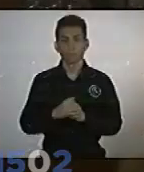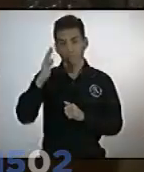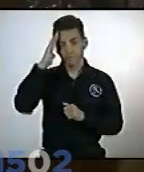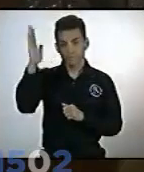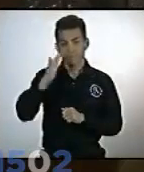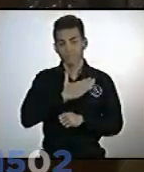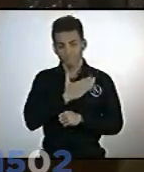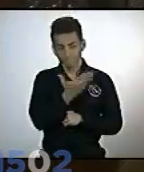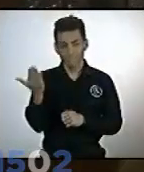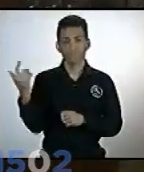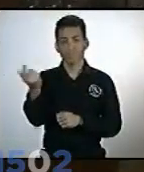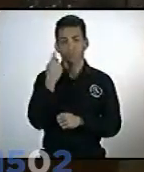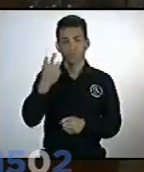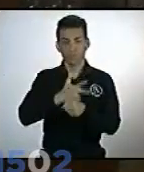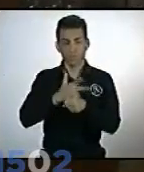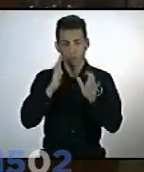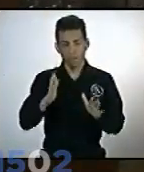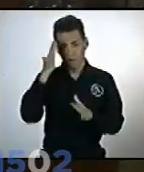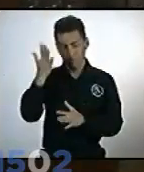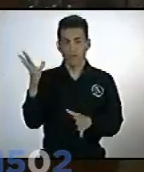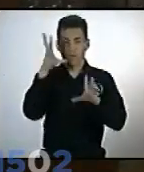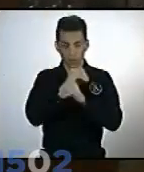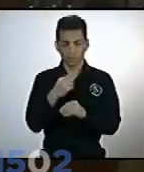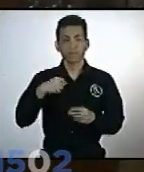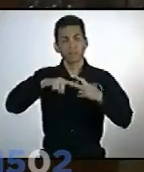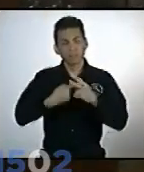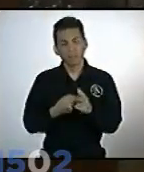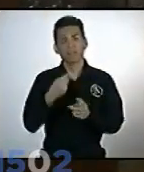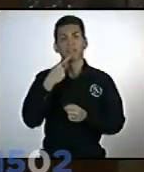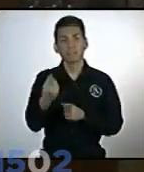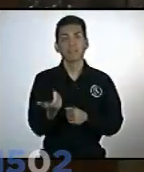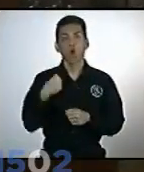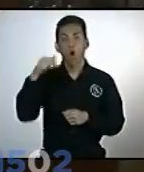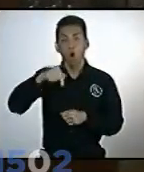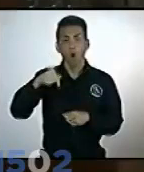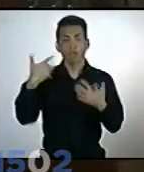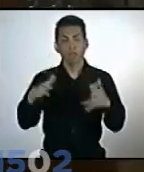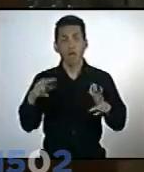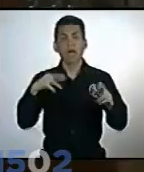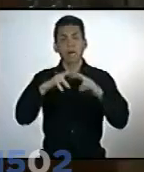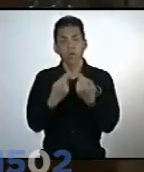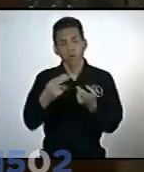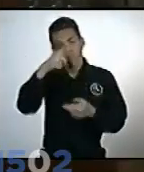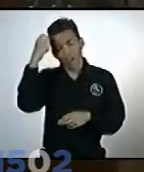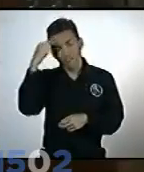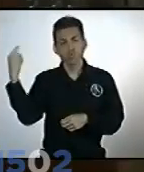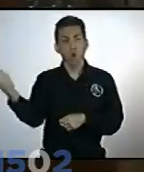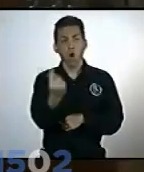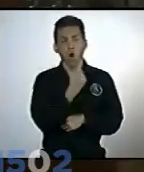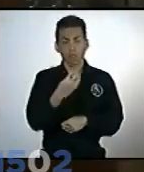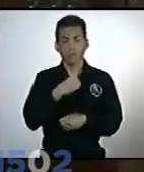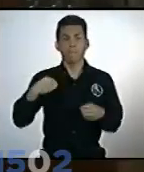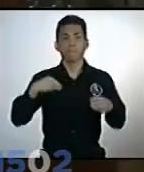Estimados conciudadanos, muy buenas noches. Quiero principiar diciéndoles que hoy tuve una reunión de trabajo con todos los